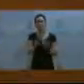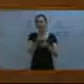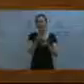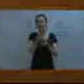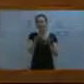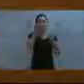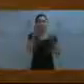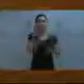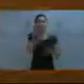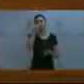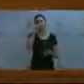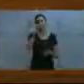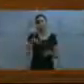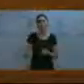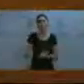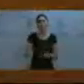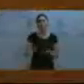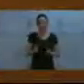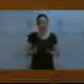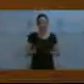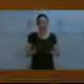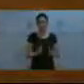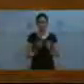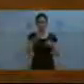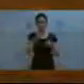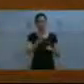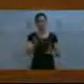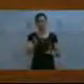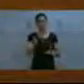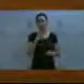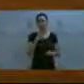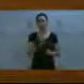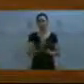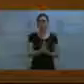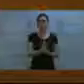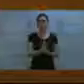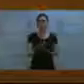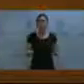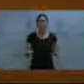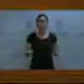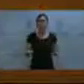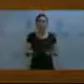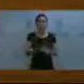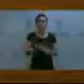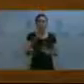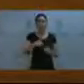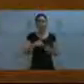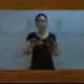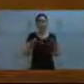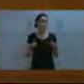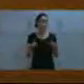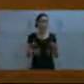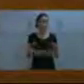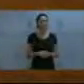Unida, ustedes hacen una moción que ni tan siquiera piden que se remita a la Cámara ese estudio. Y